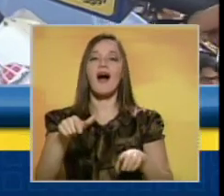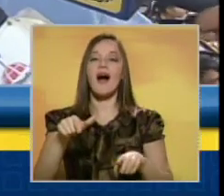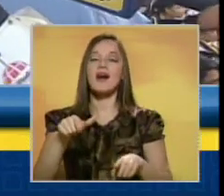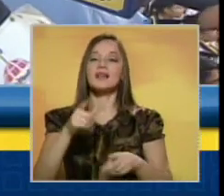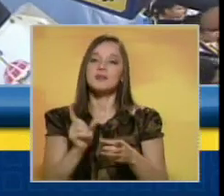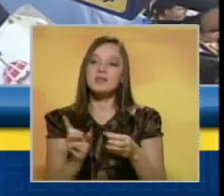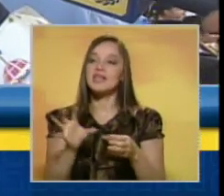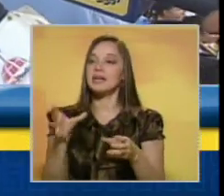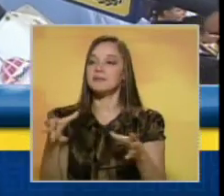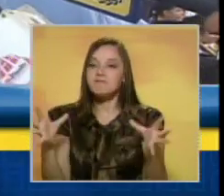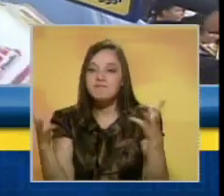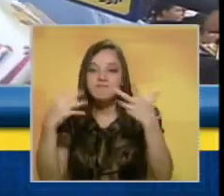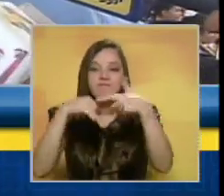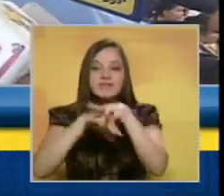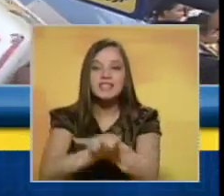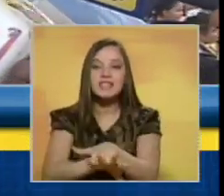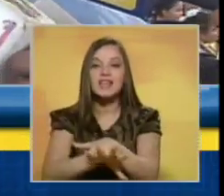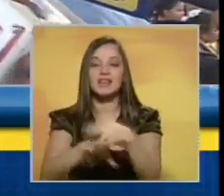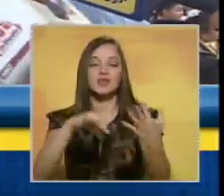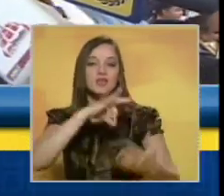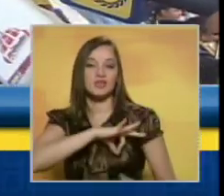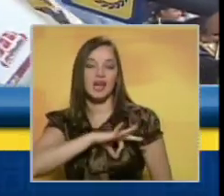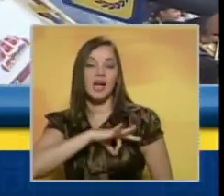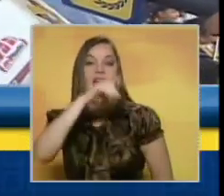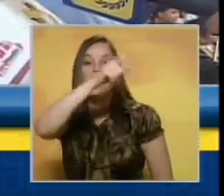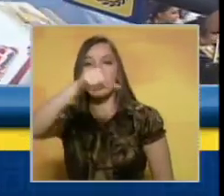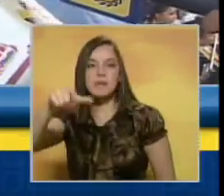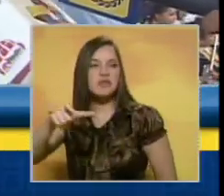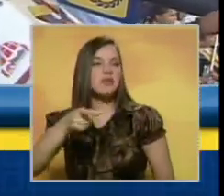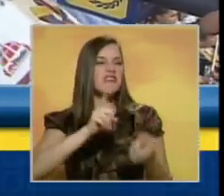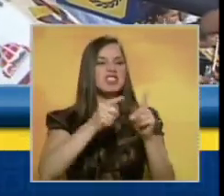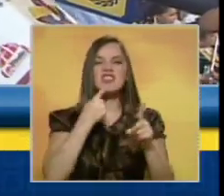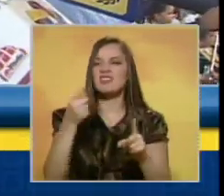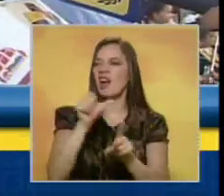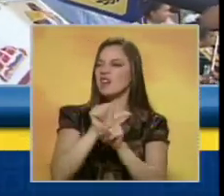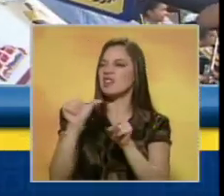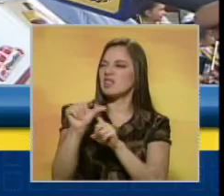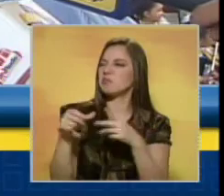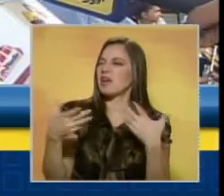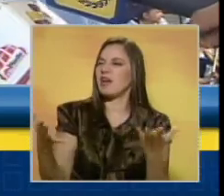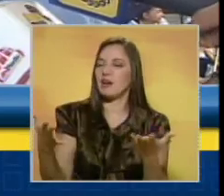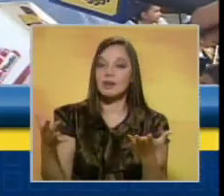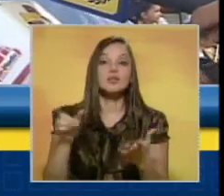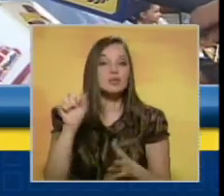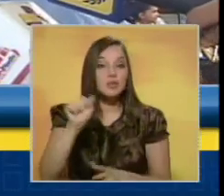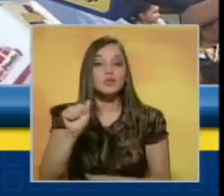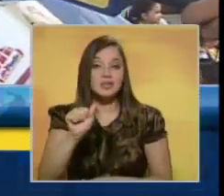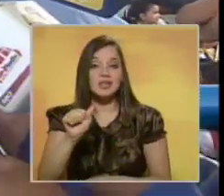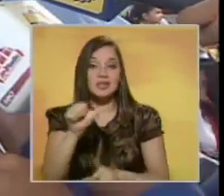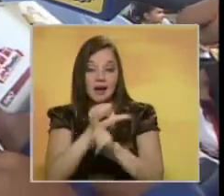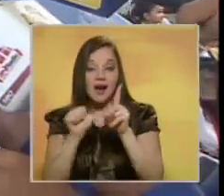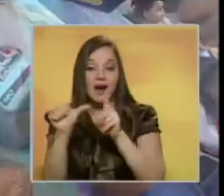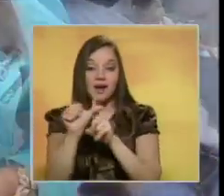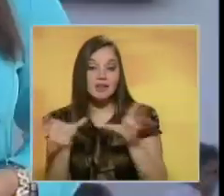social, a quienes creen que el arte no es un espacio para unos pocos, sino un espacio para todos. El